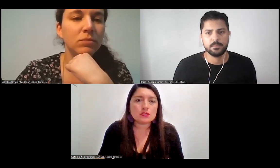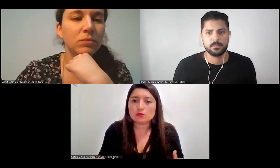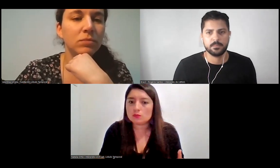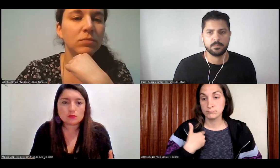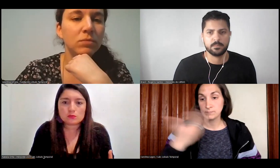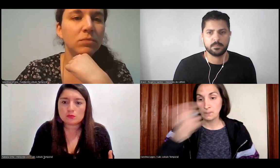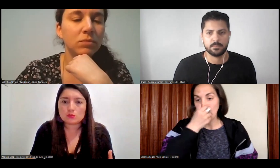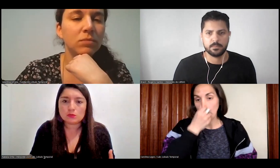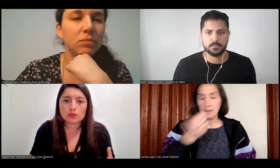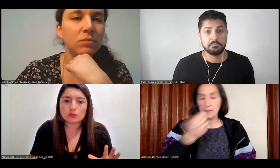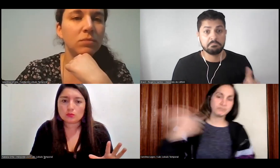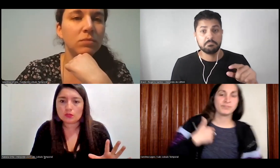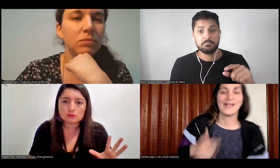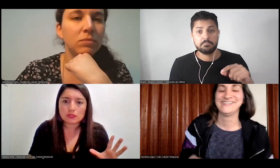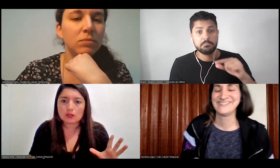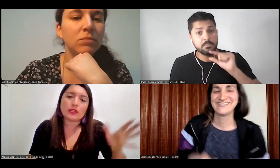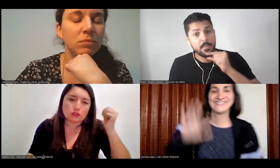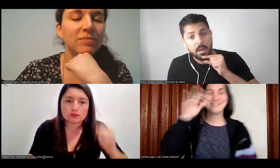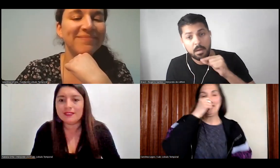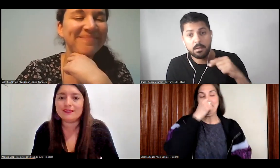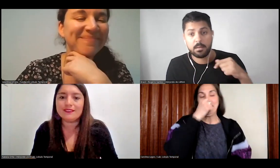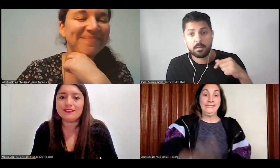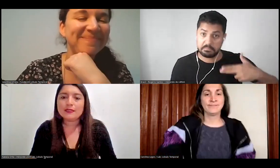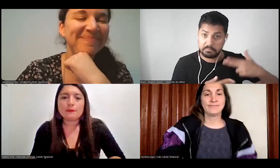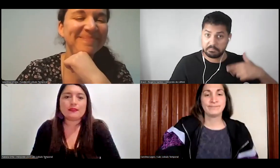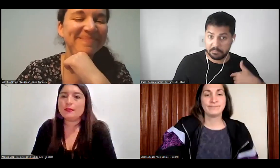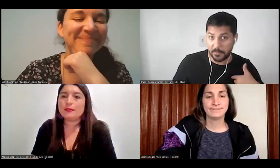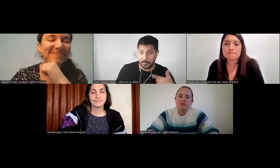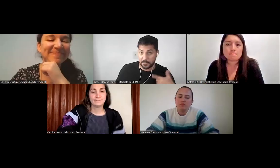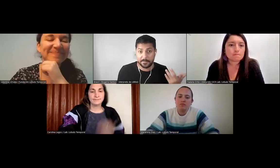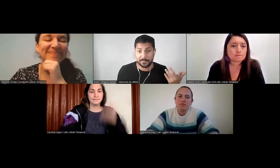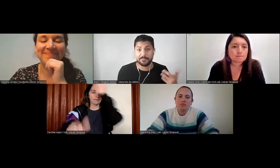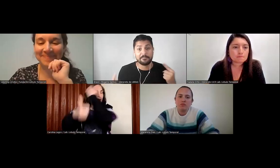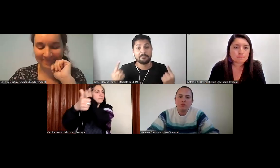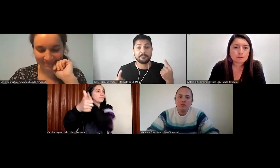Maca, no sé, tú, yo, Maca, ok, yo. Bien,